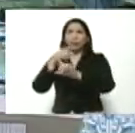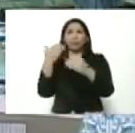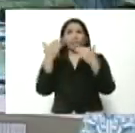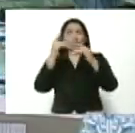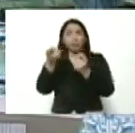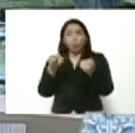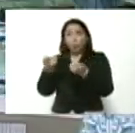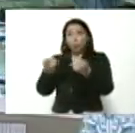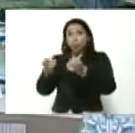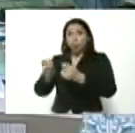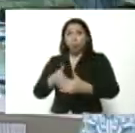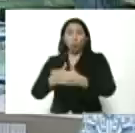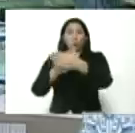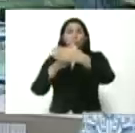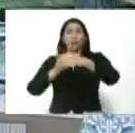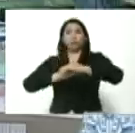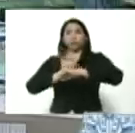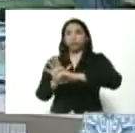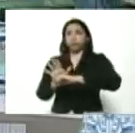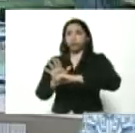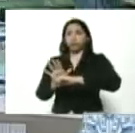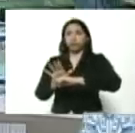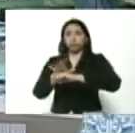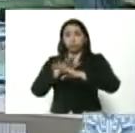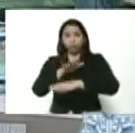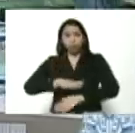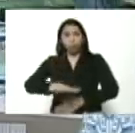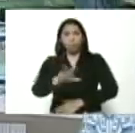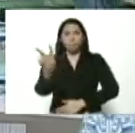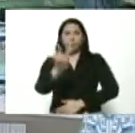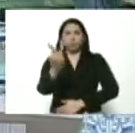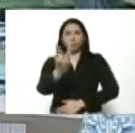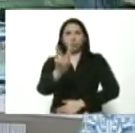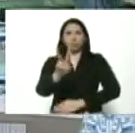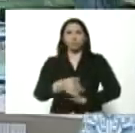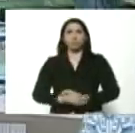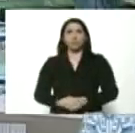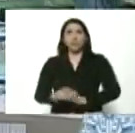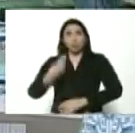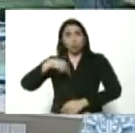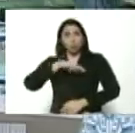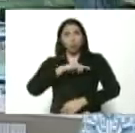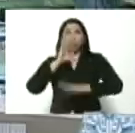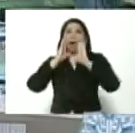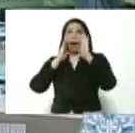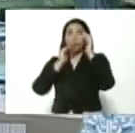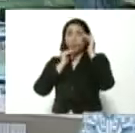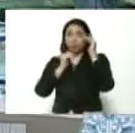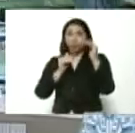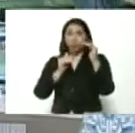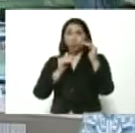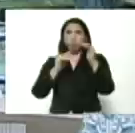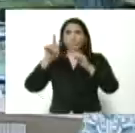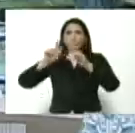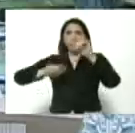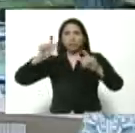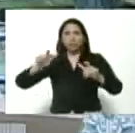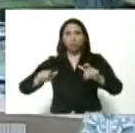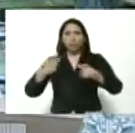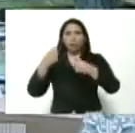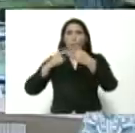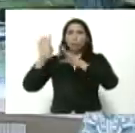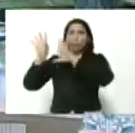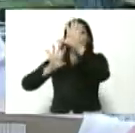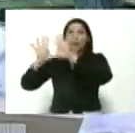control del cobi 19 a nivel del territorio nacional estamos en atención de los casos importados